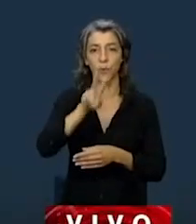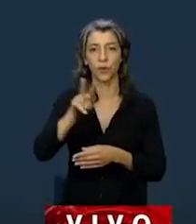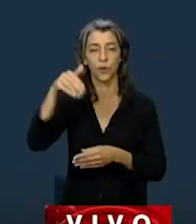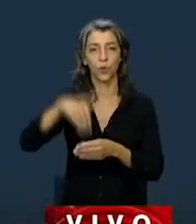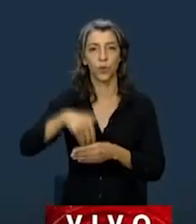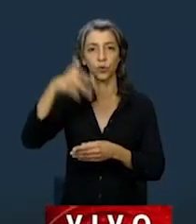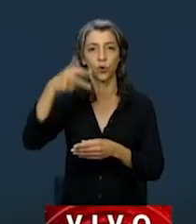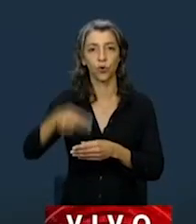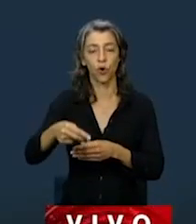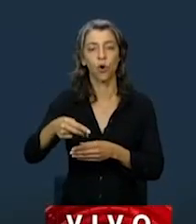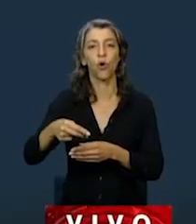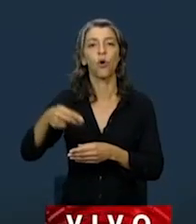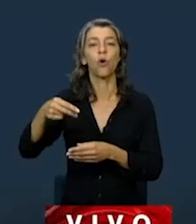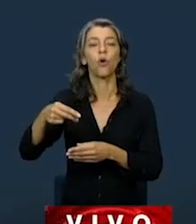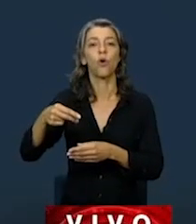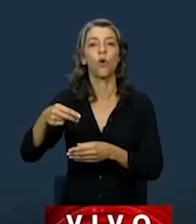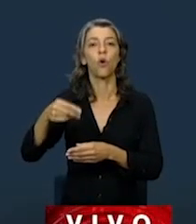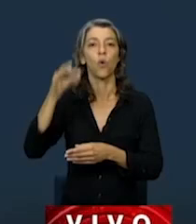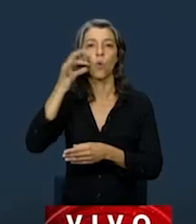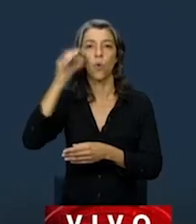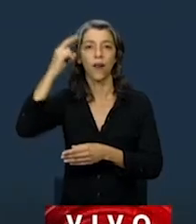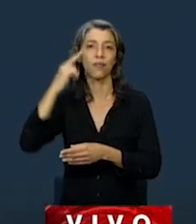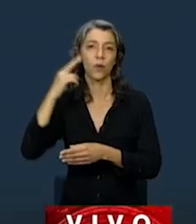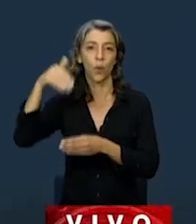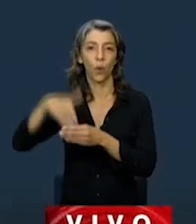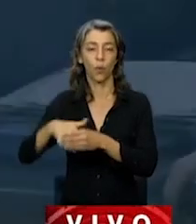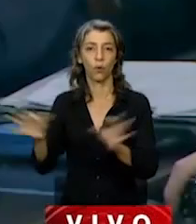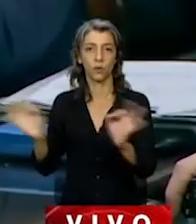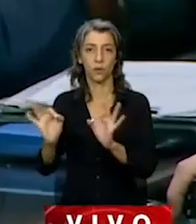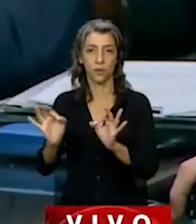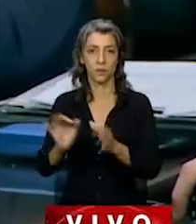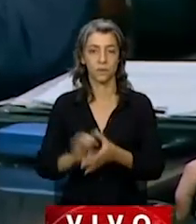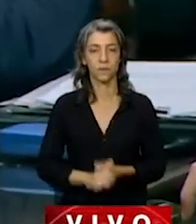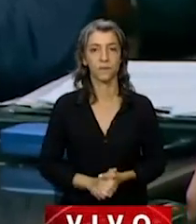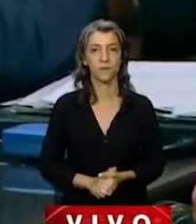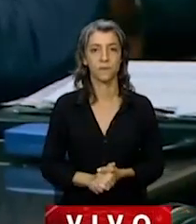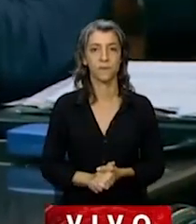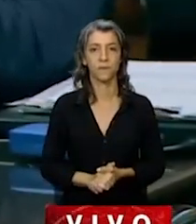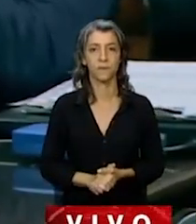negativos, 49 son las abstenciones.